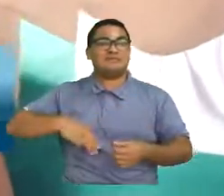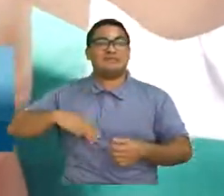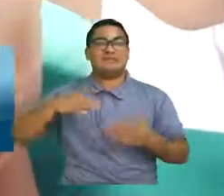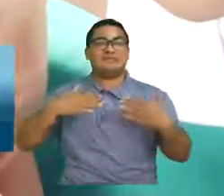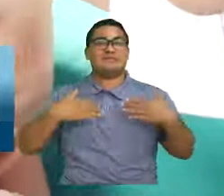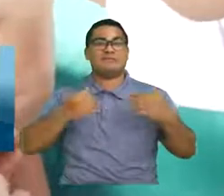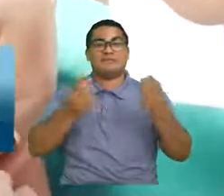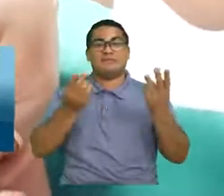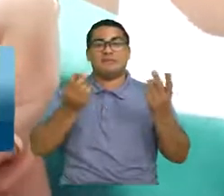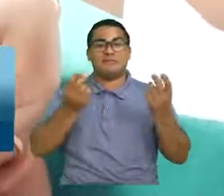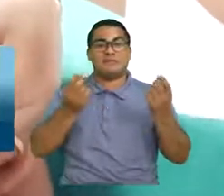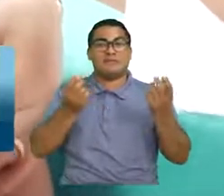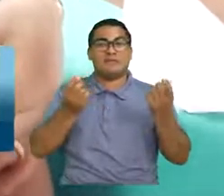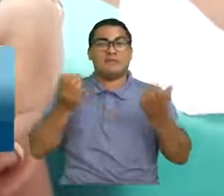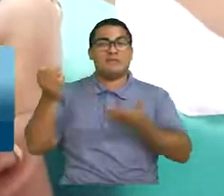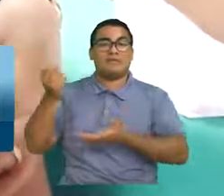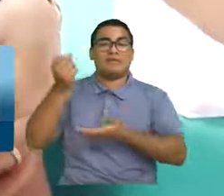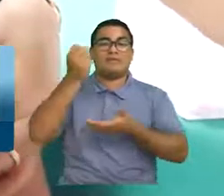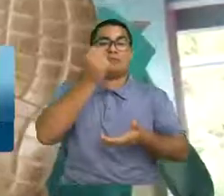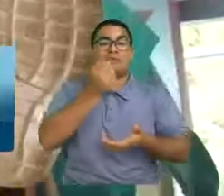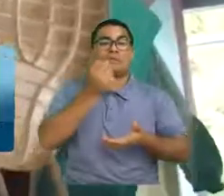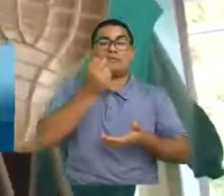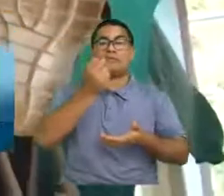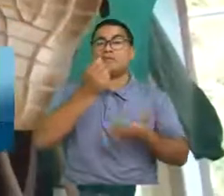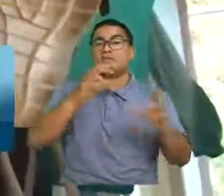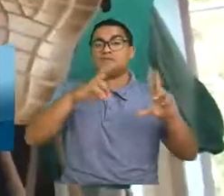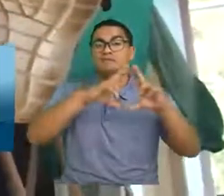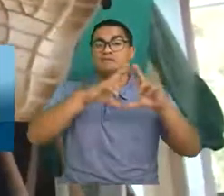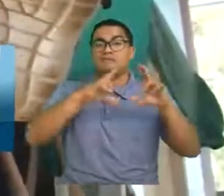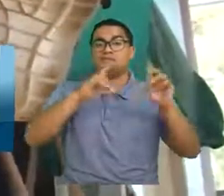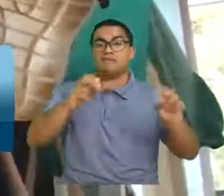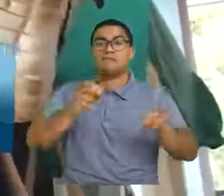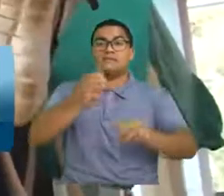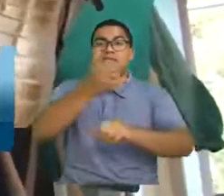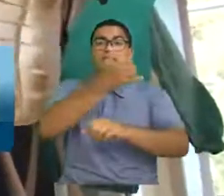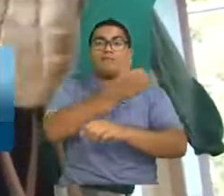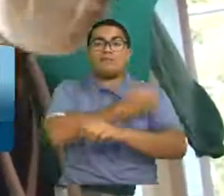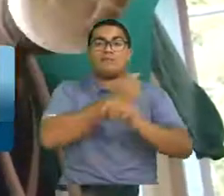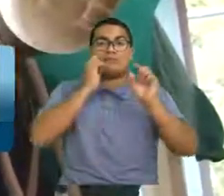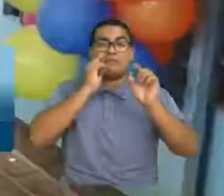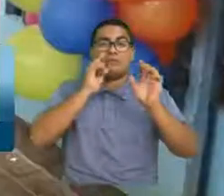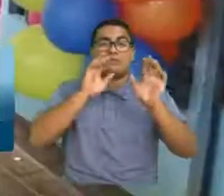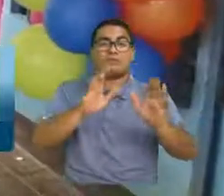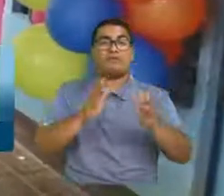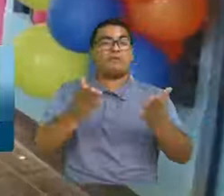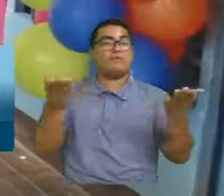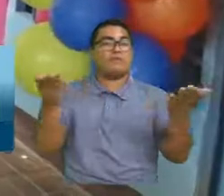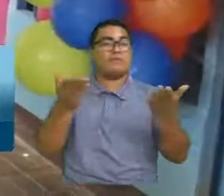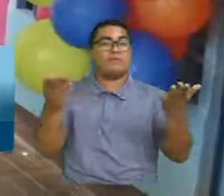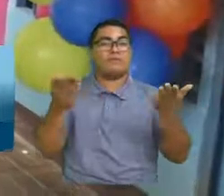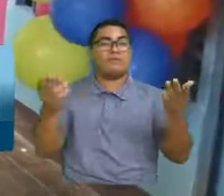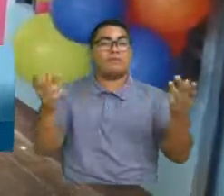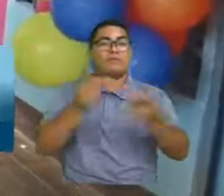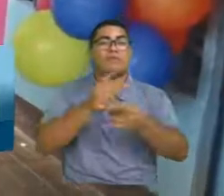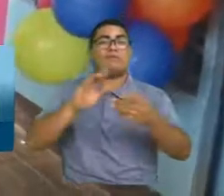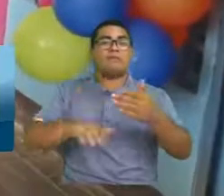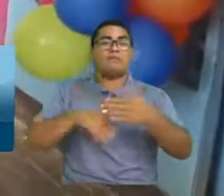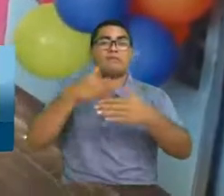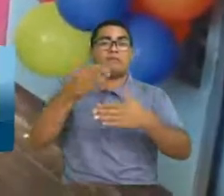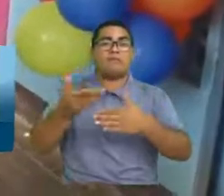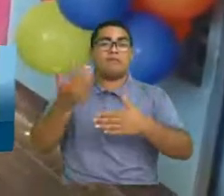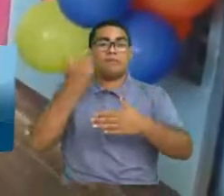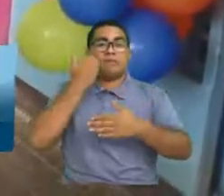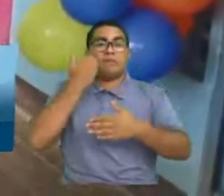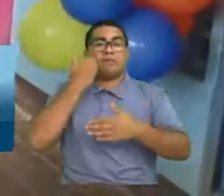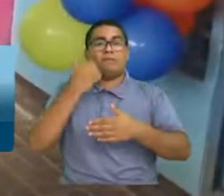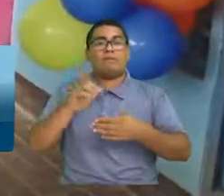inversión para prevenir, porque es más barato prevenir que lamentar, pues, después que estamos enfermos. Sí, toditas